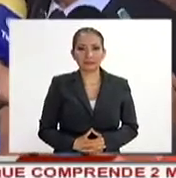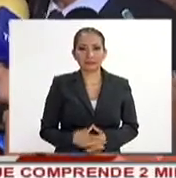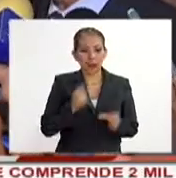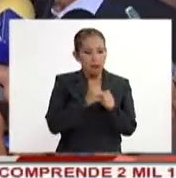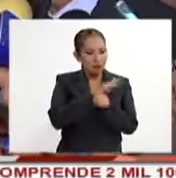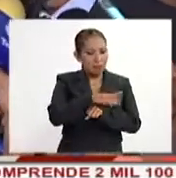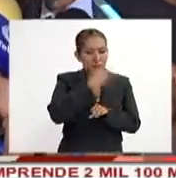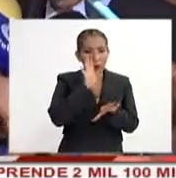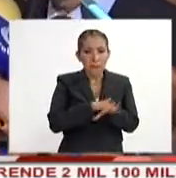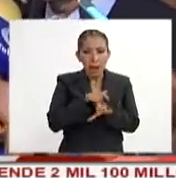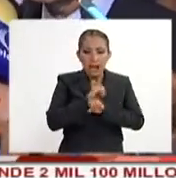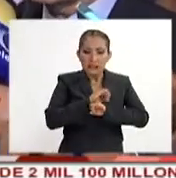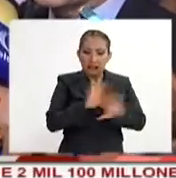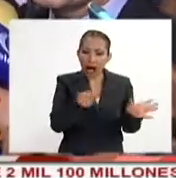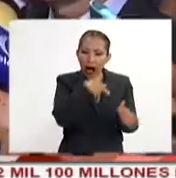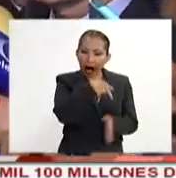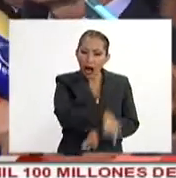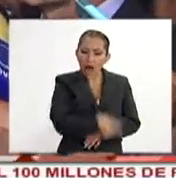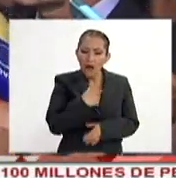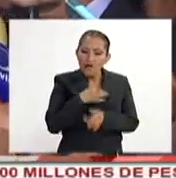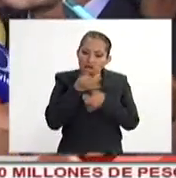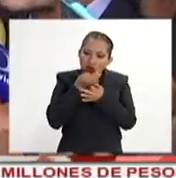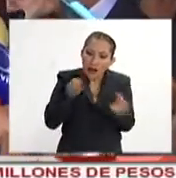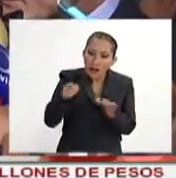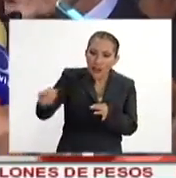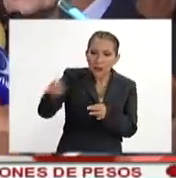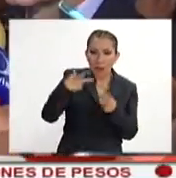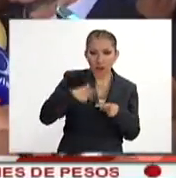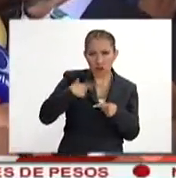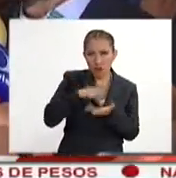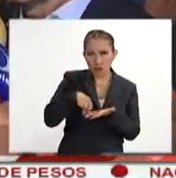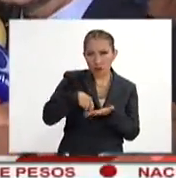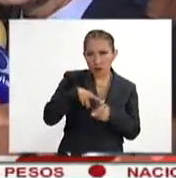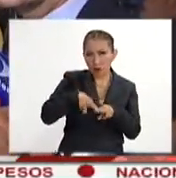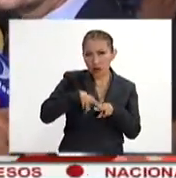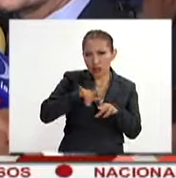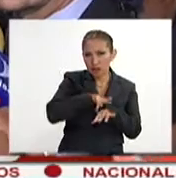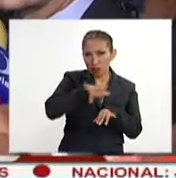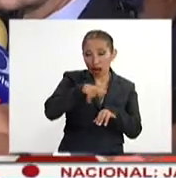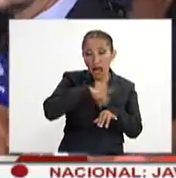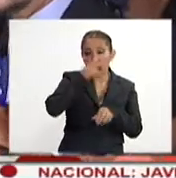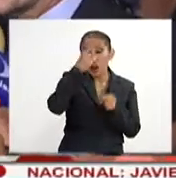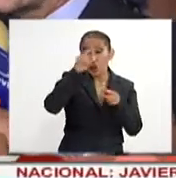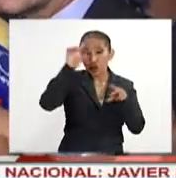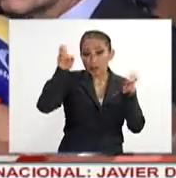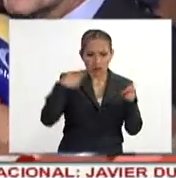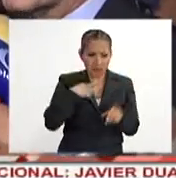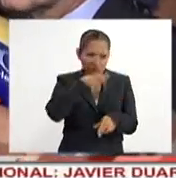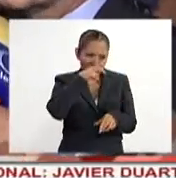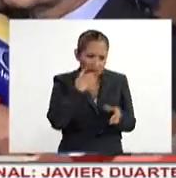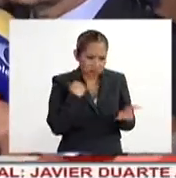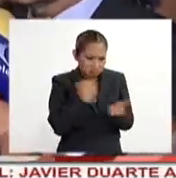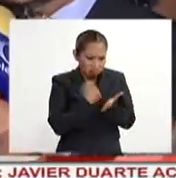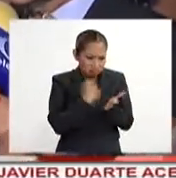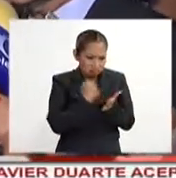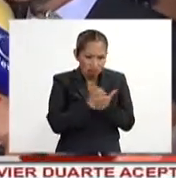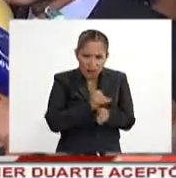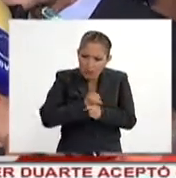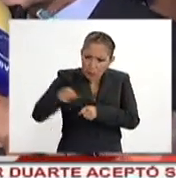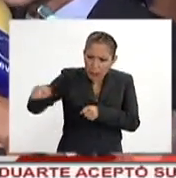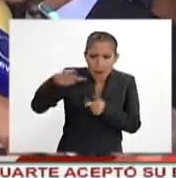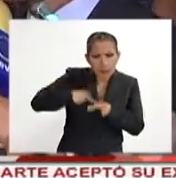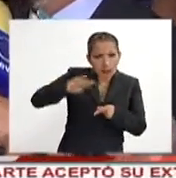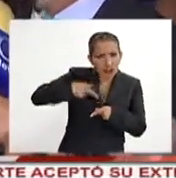Información sobre todo en materia de información para los clientes. Hubo temas en donde hubo exigencias y con razón de informarle a